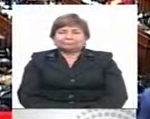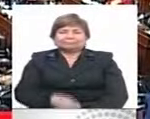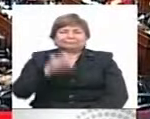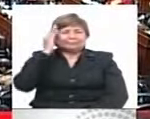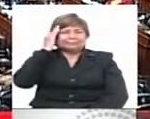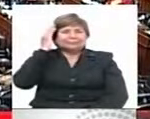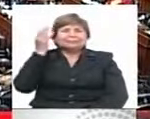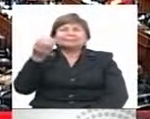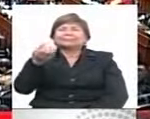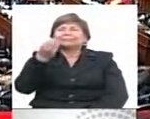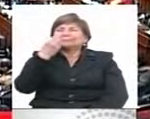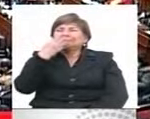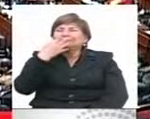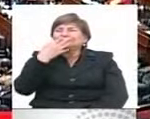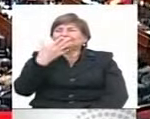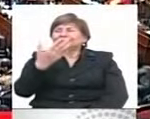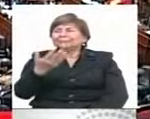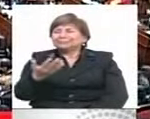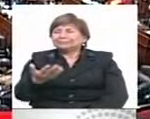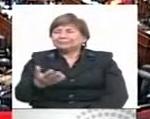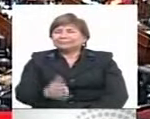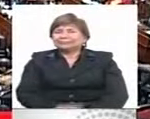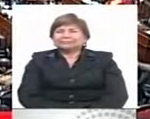Pero quiero que me diga, ¿a quién tengo que...